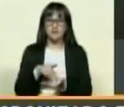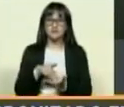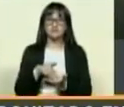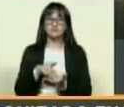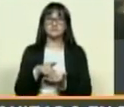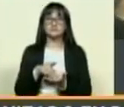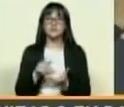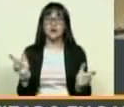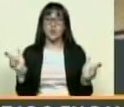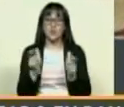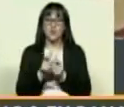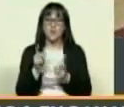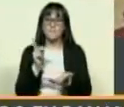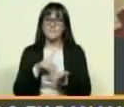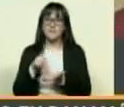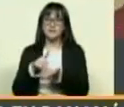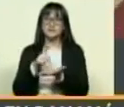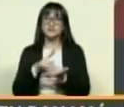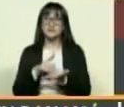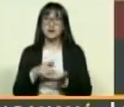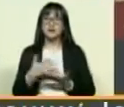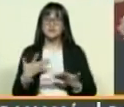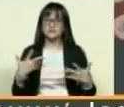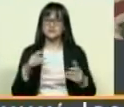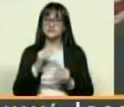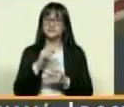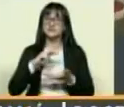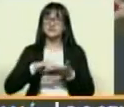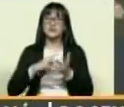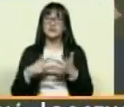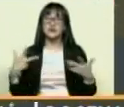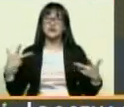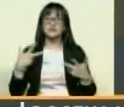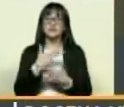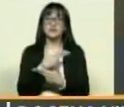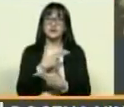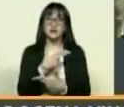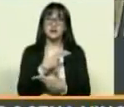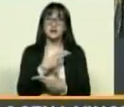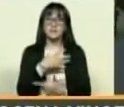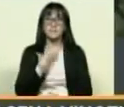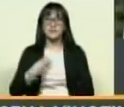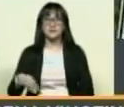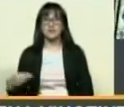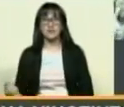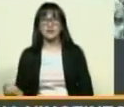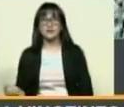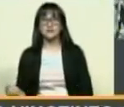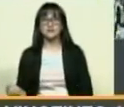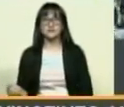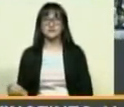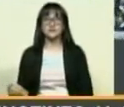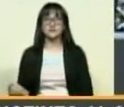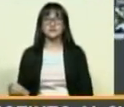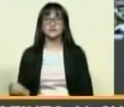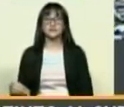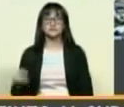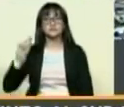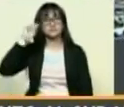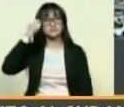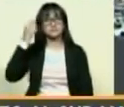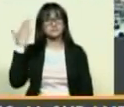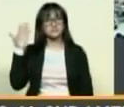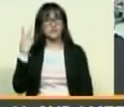esta reunión que significa el cierre de nuestra presidencia pro tempore. Y recordar en aquel 2001